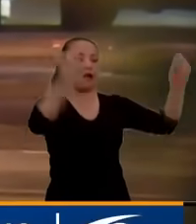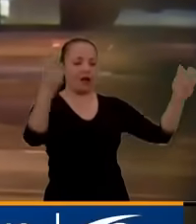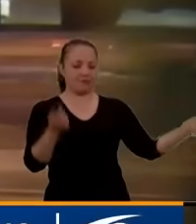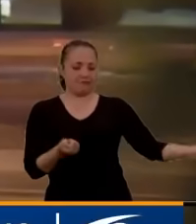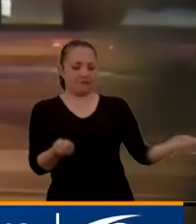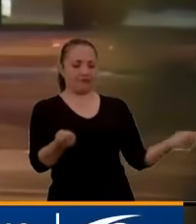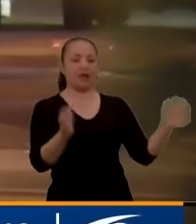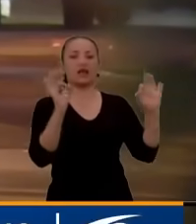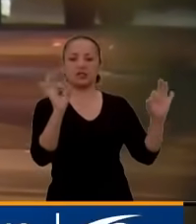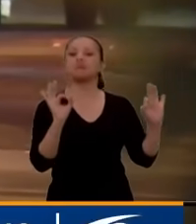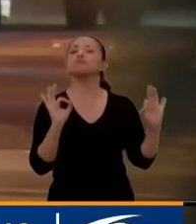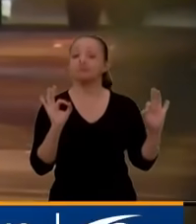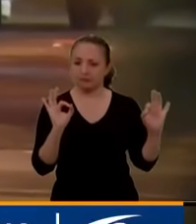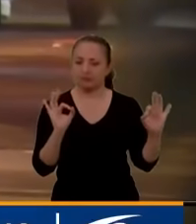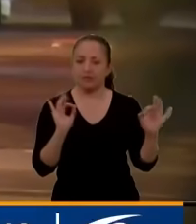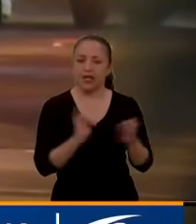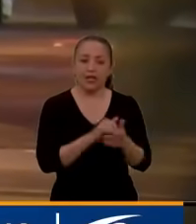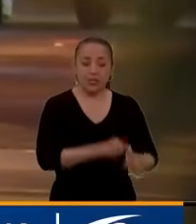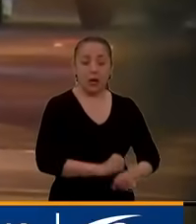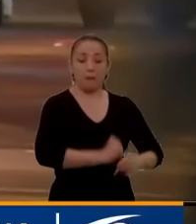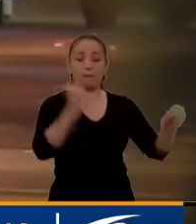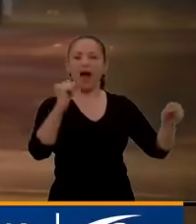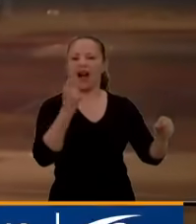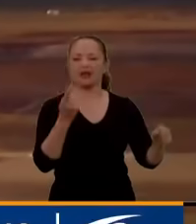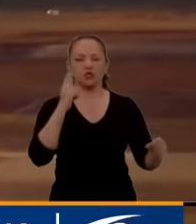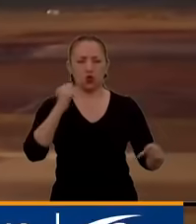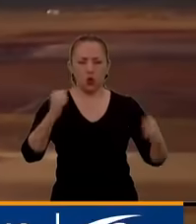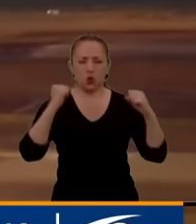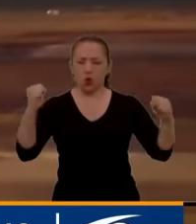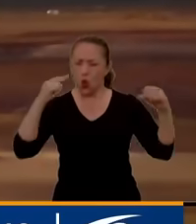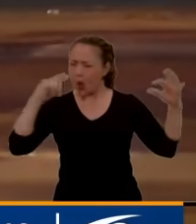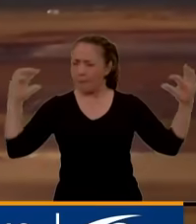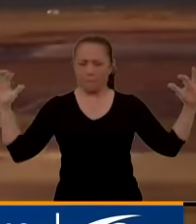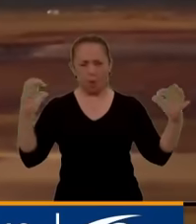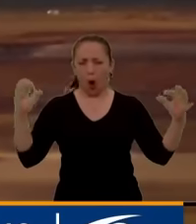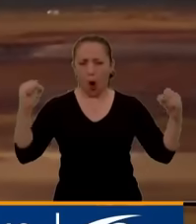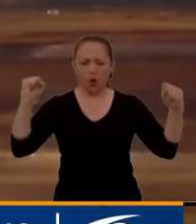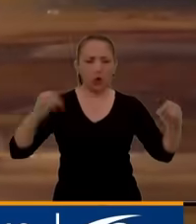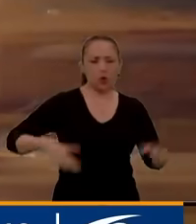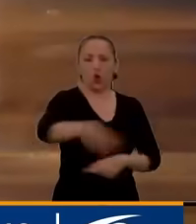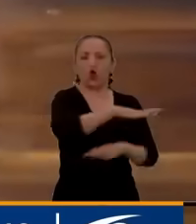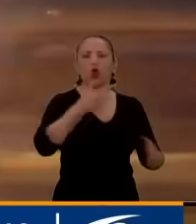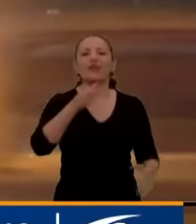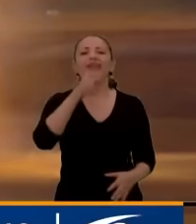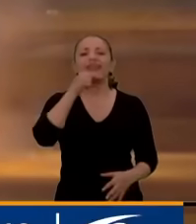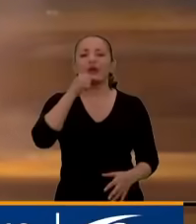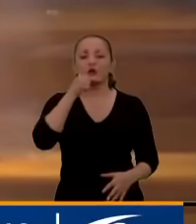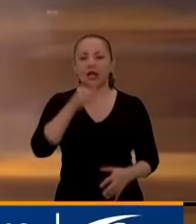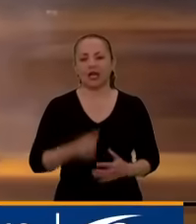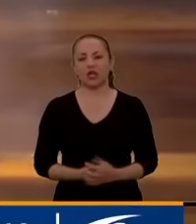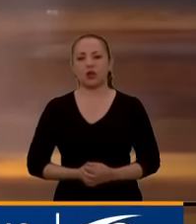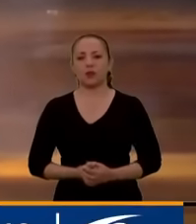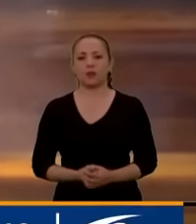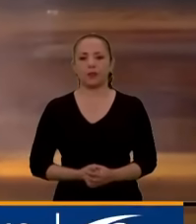se logró. La carga estalló, lo que causó un fuerte estruendo en el sector de Teusaquillo.